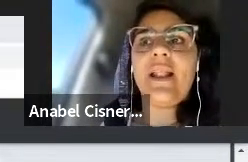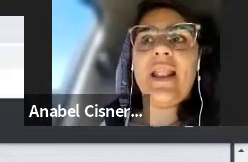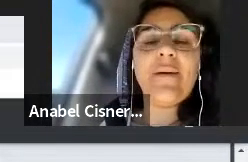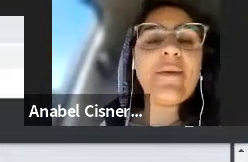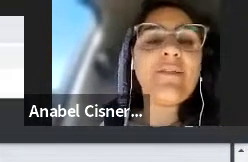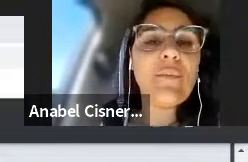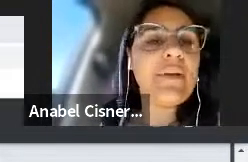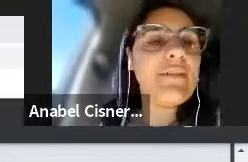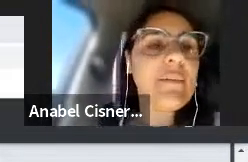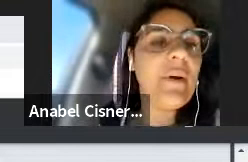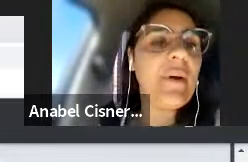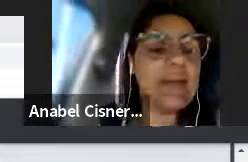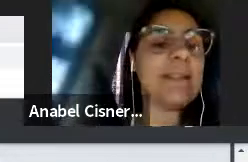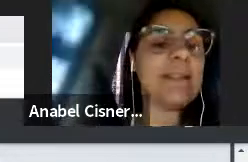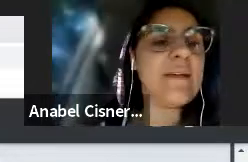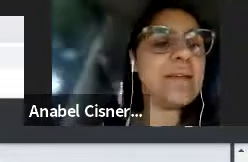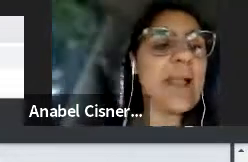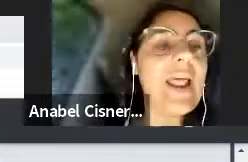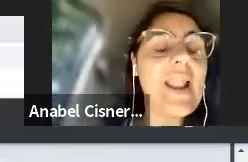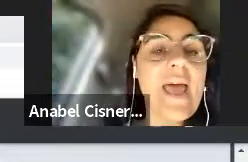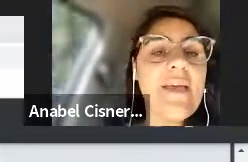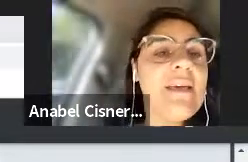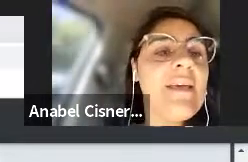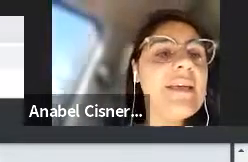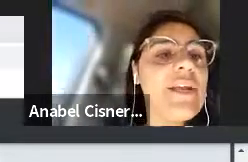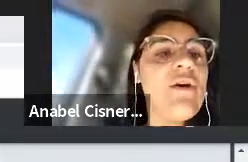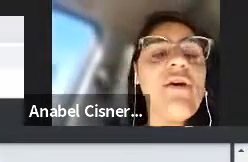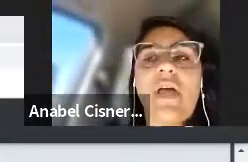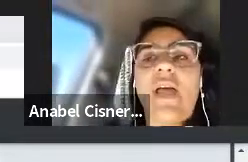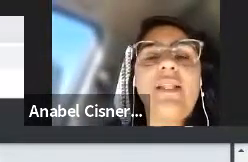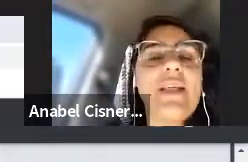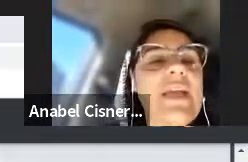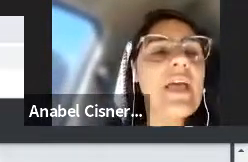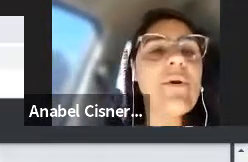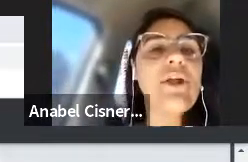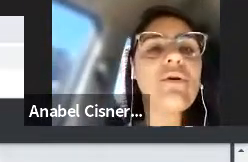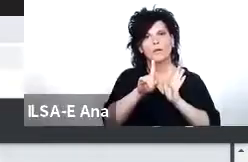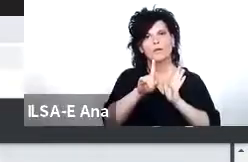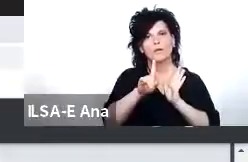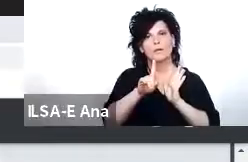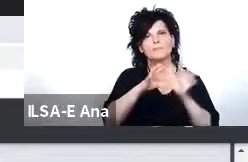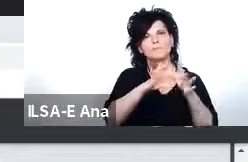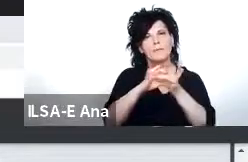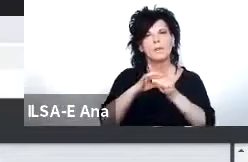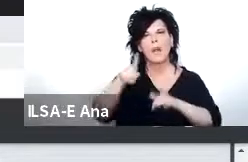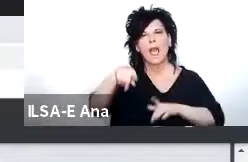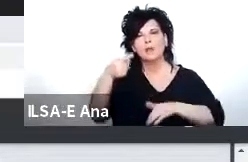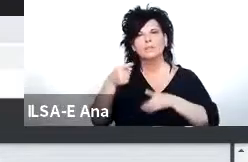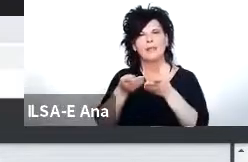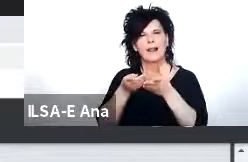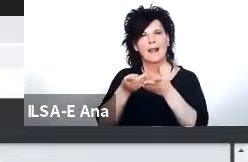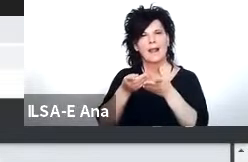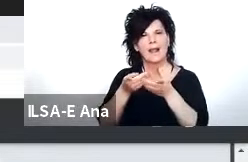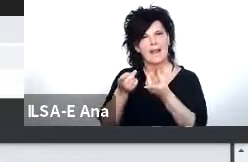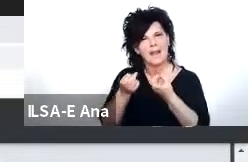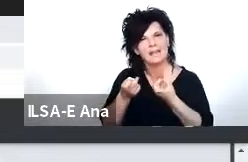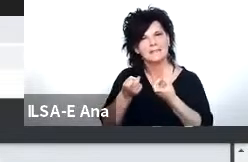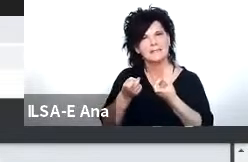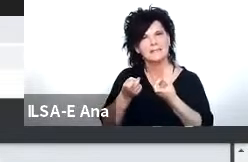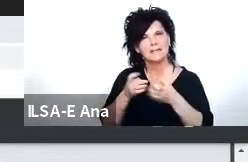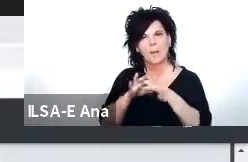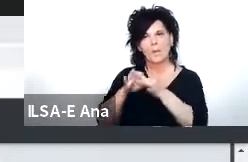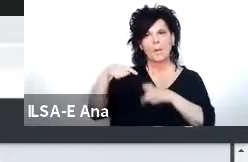la misión principal que establecía la ley sino que tenía que ver con otras necesidades de nuestro